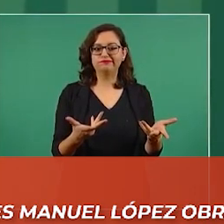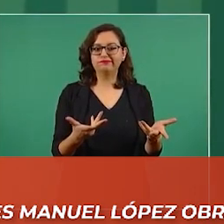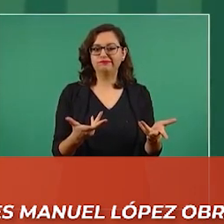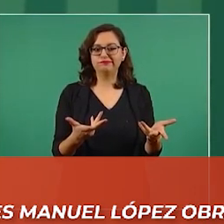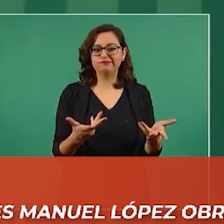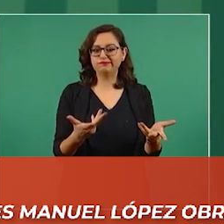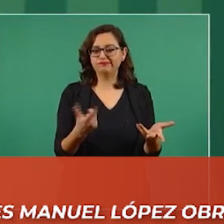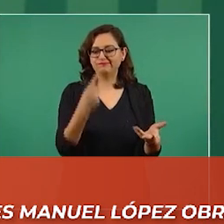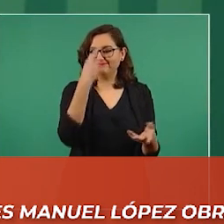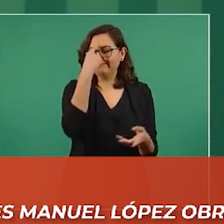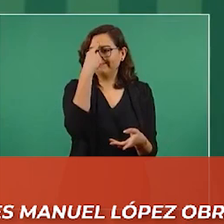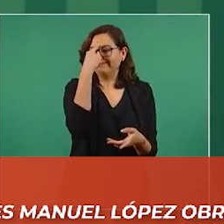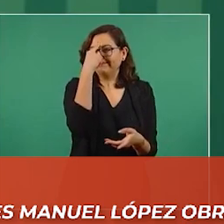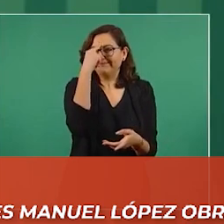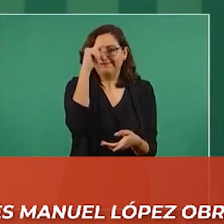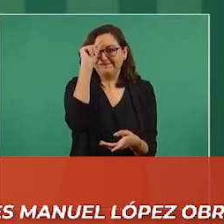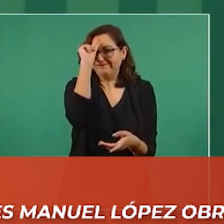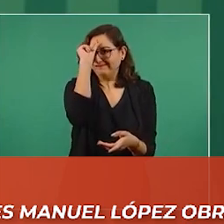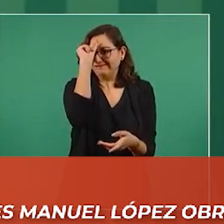No tienen